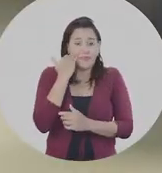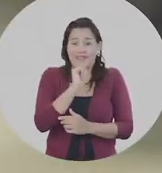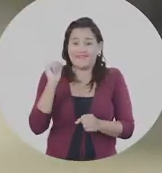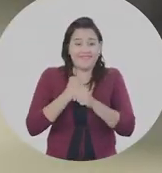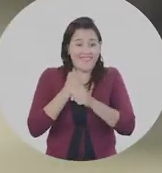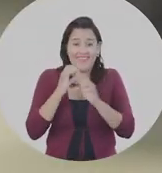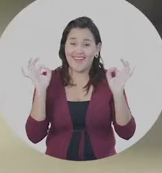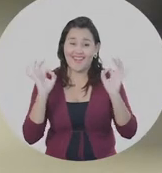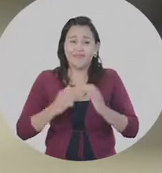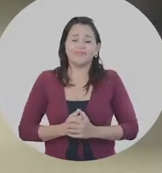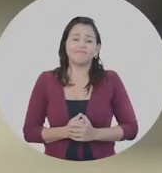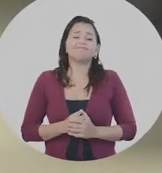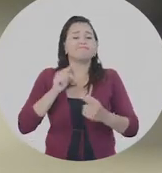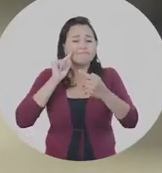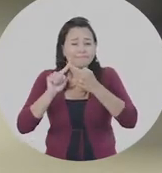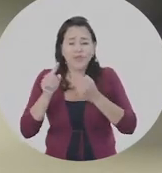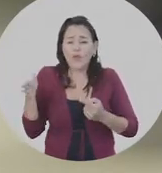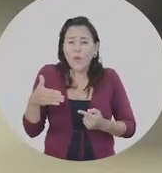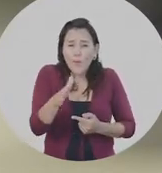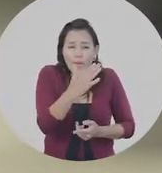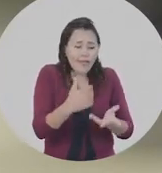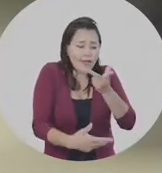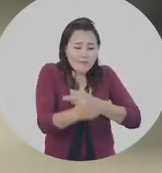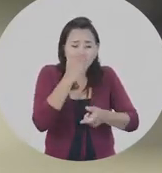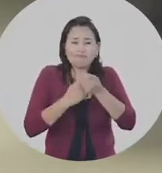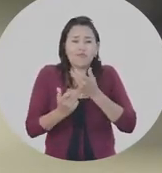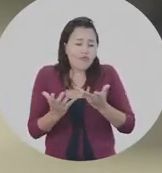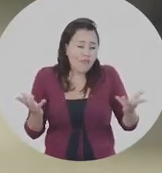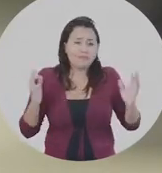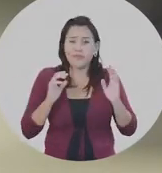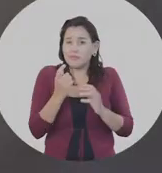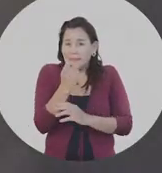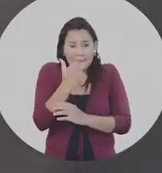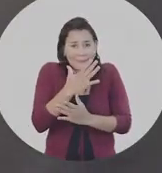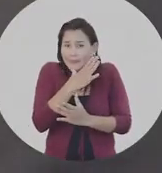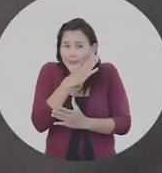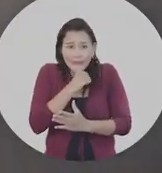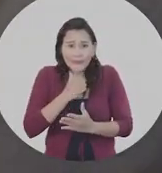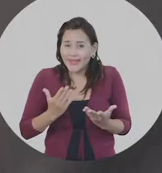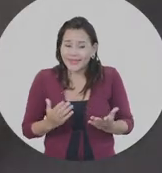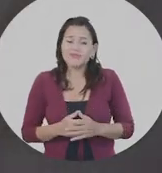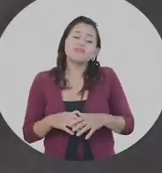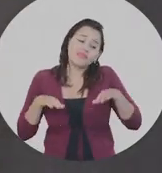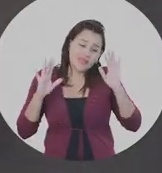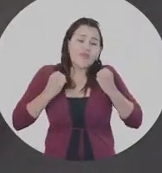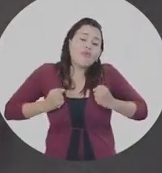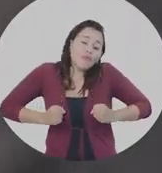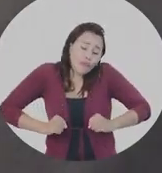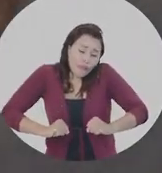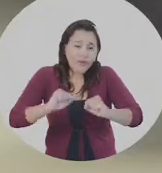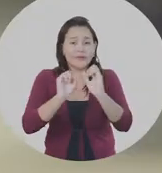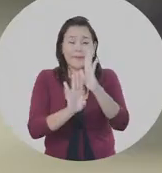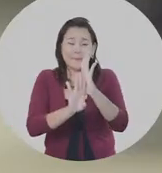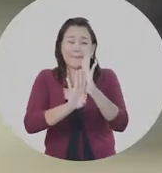la pesca estos días no da nada y uno está ahí sin plata. Se hace el esfuerzo para sacar